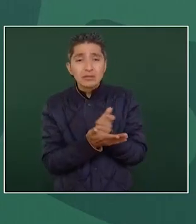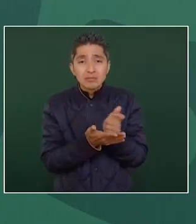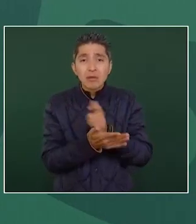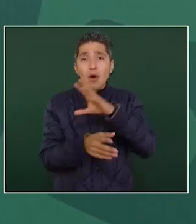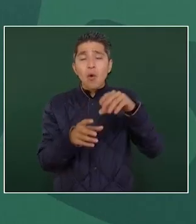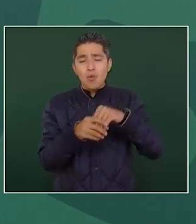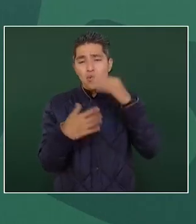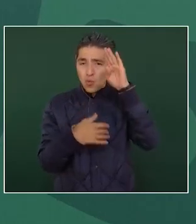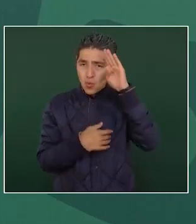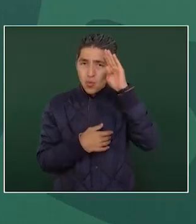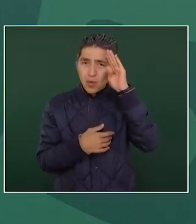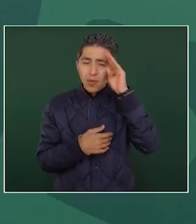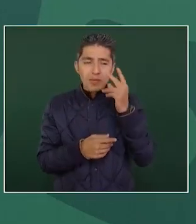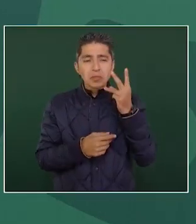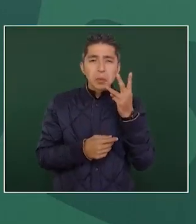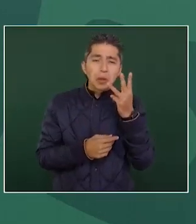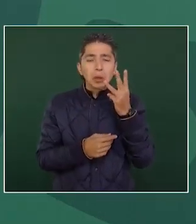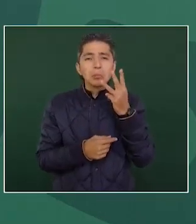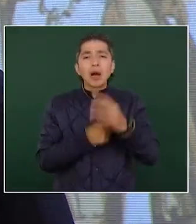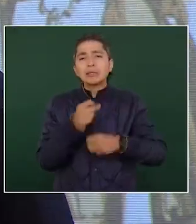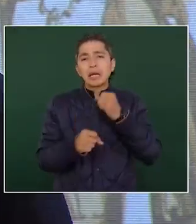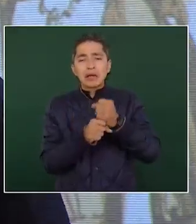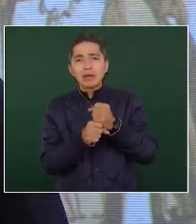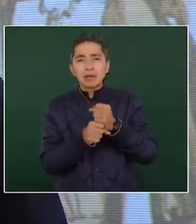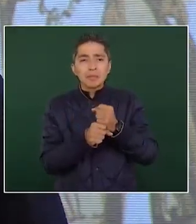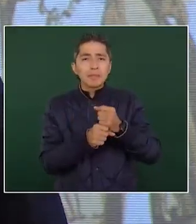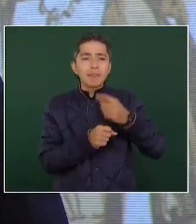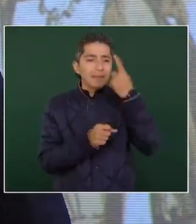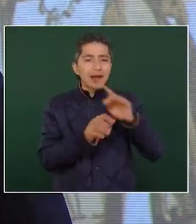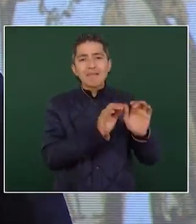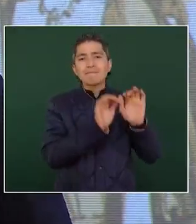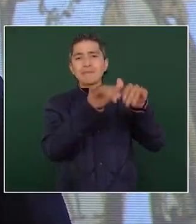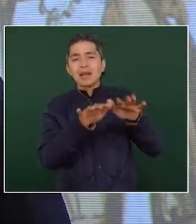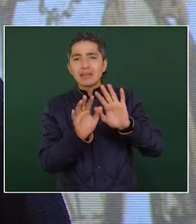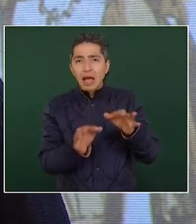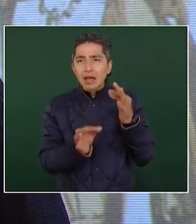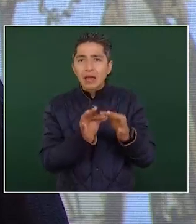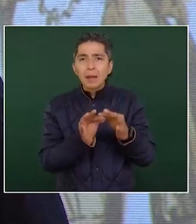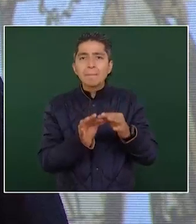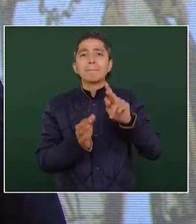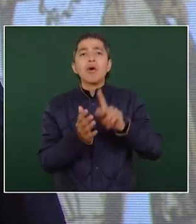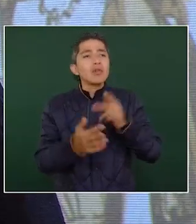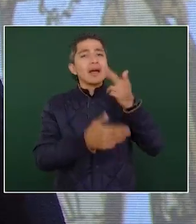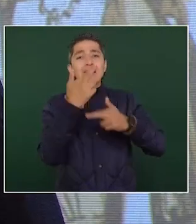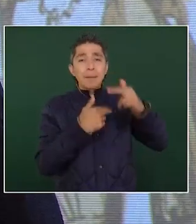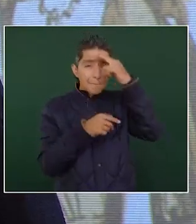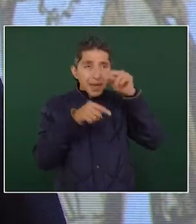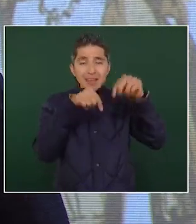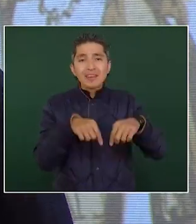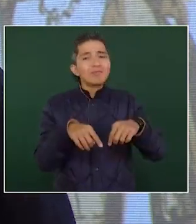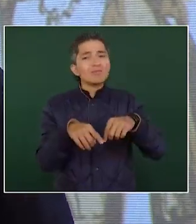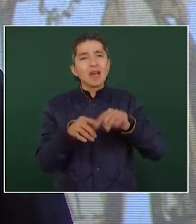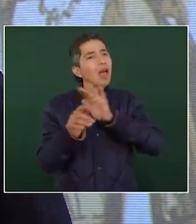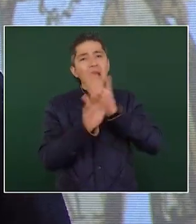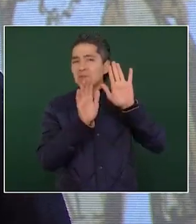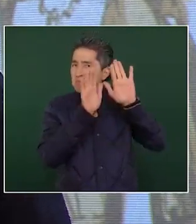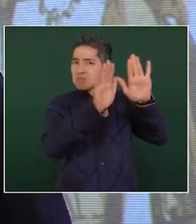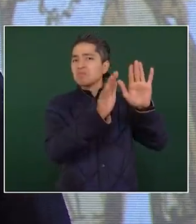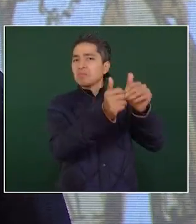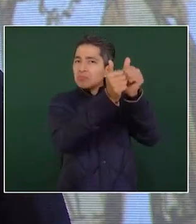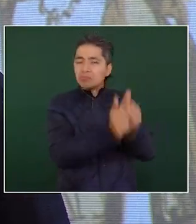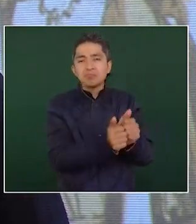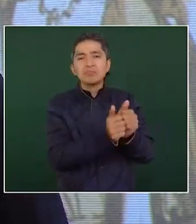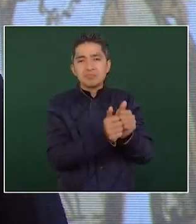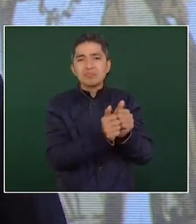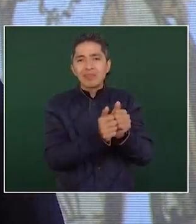2 o 3 años en procesar su solicitud de asilo, y dichas personas no pueden volver a México, tienen que quedarse allá. Ese fue un poco